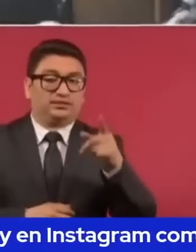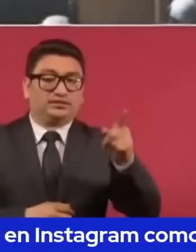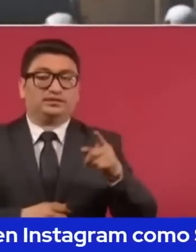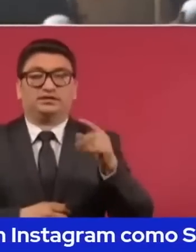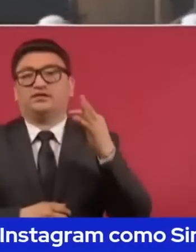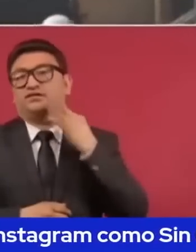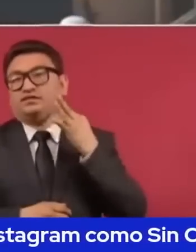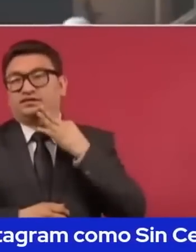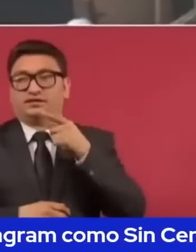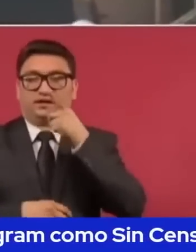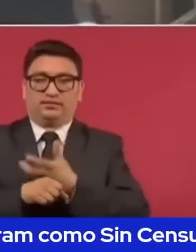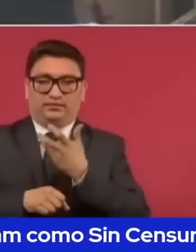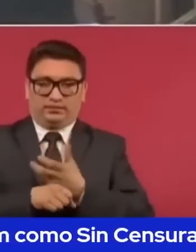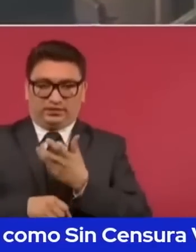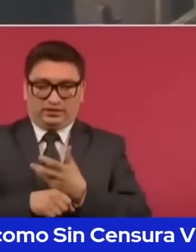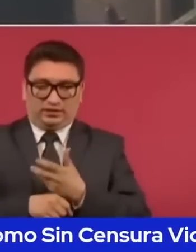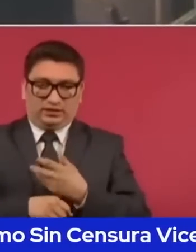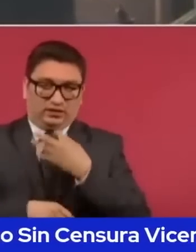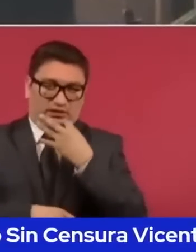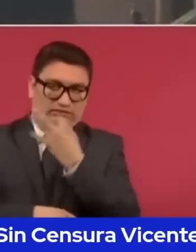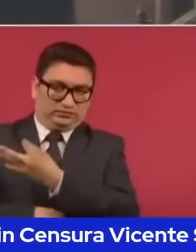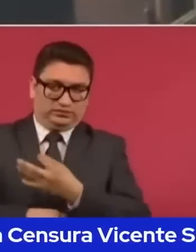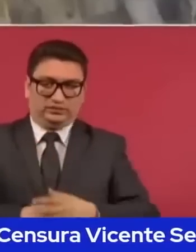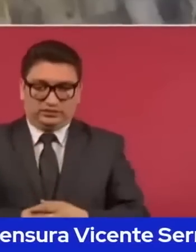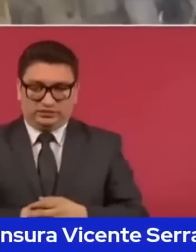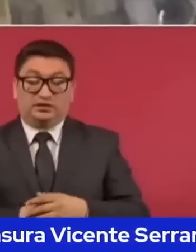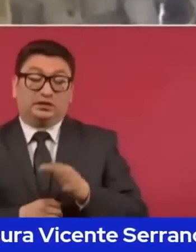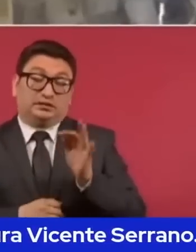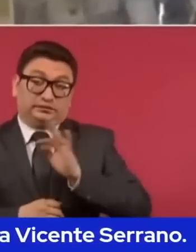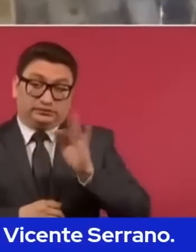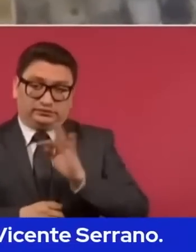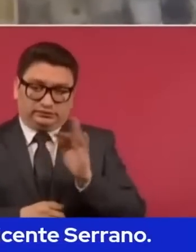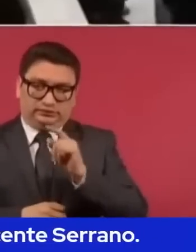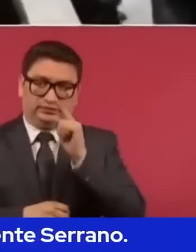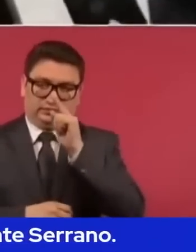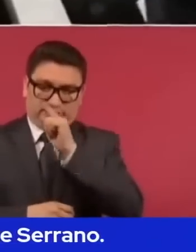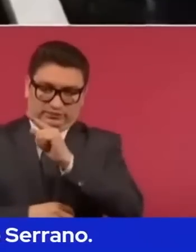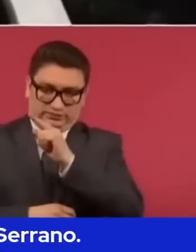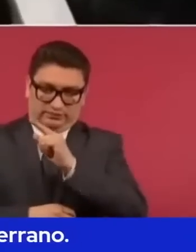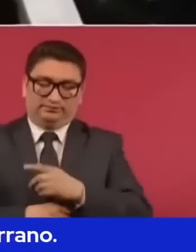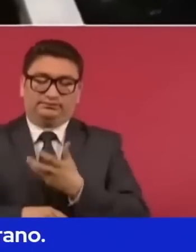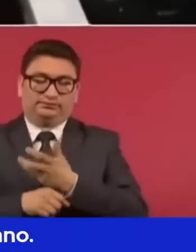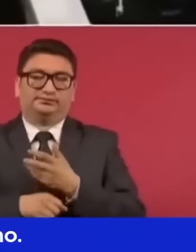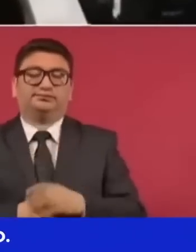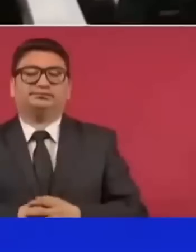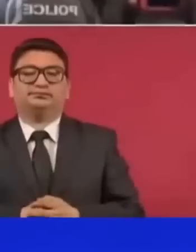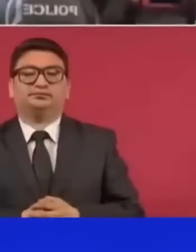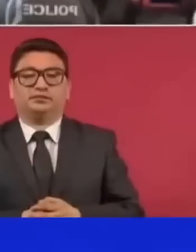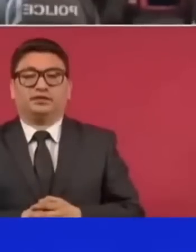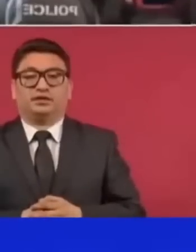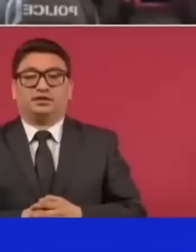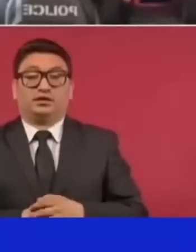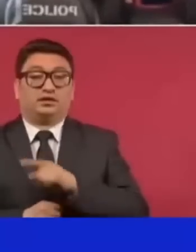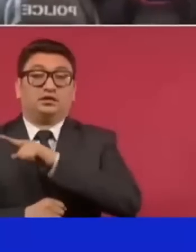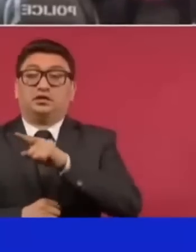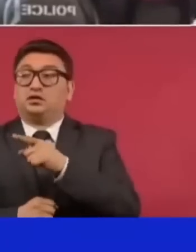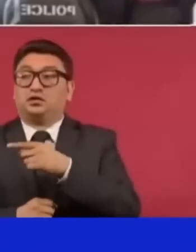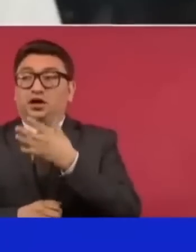fiscales americanos en los Estados Unidos, lo más probable en Houston en ese momento, y no hicieron